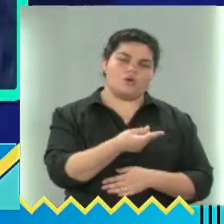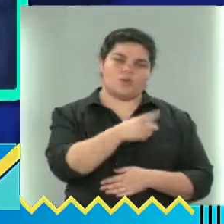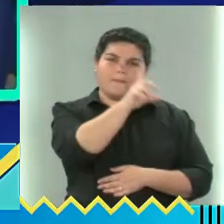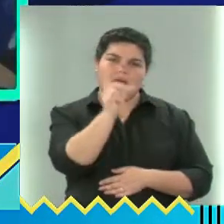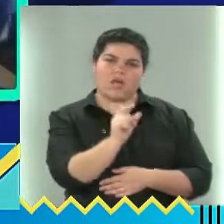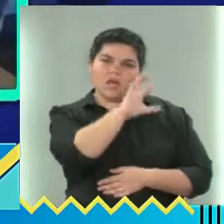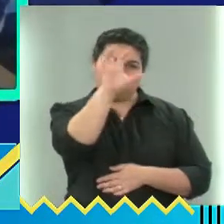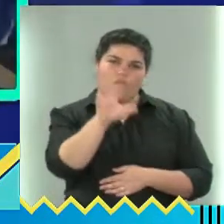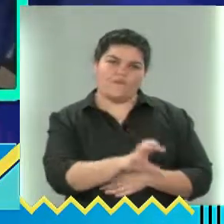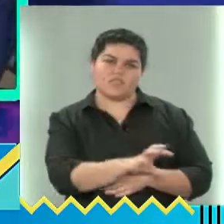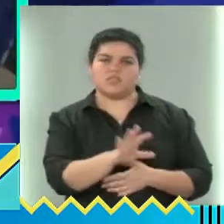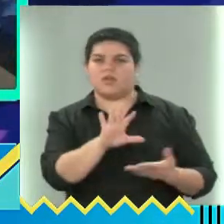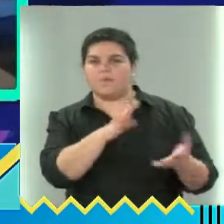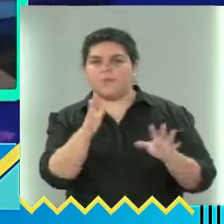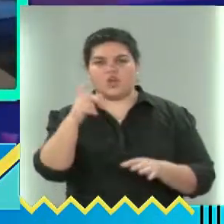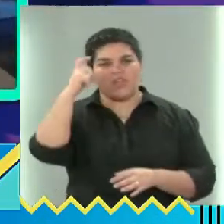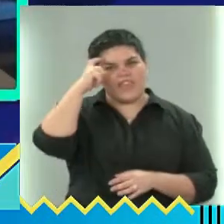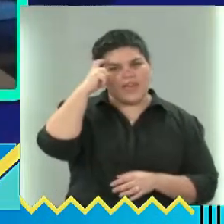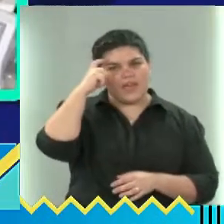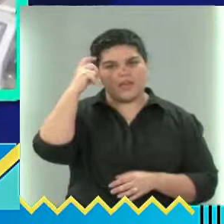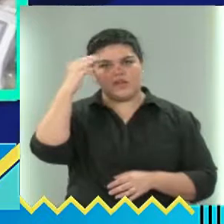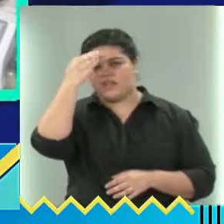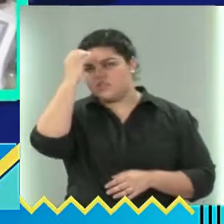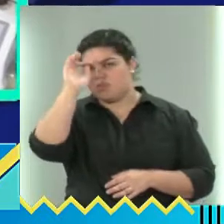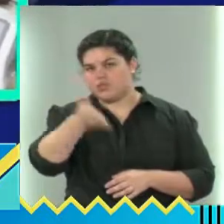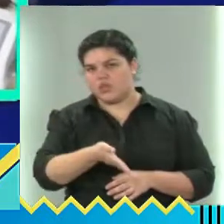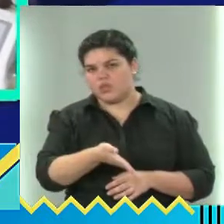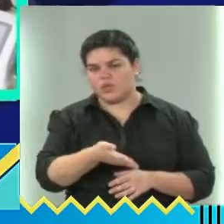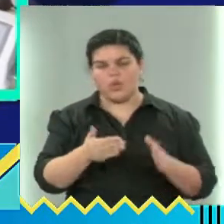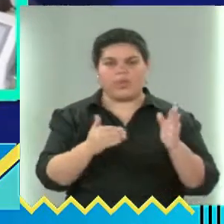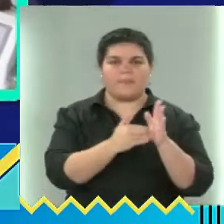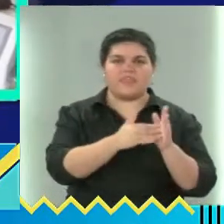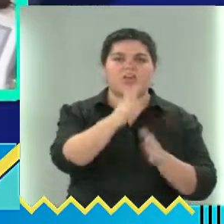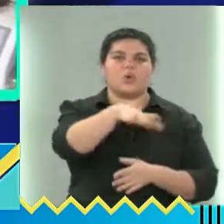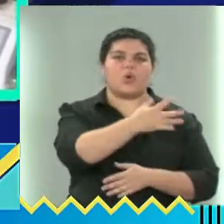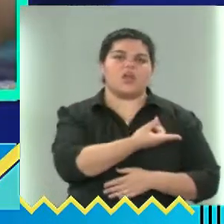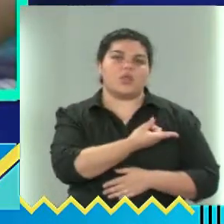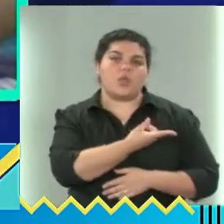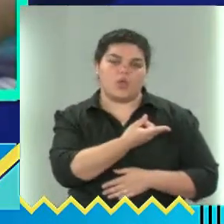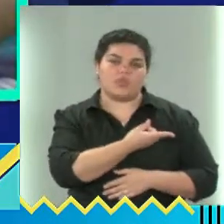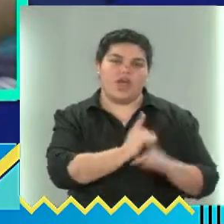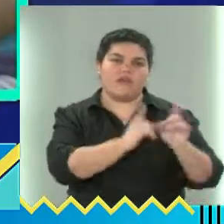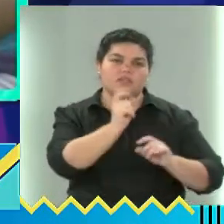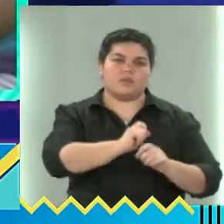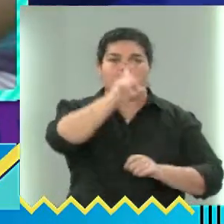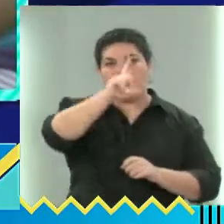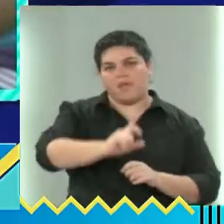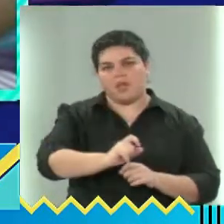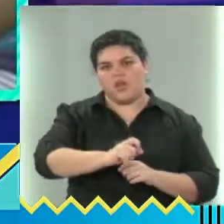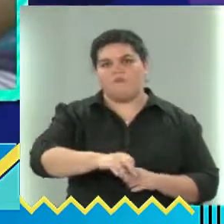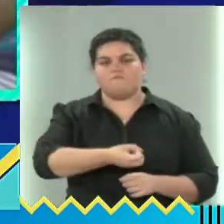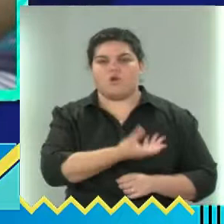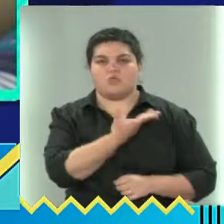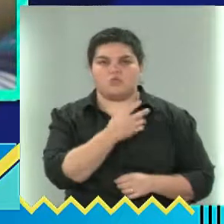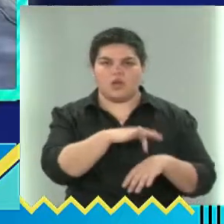alrededor de un 10-15% de donantes voluntarios. Va dependiendo de la zona, pero hay bancos de sangre que sí en Argentina